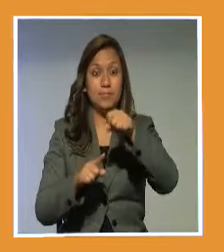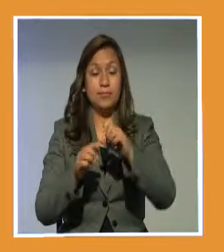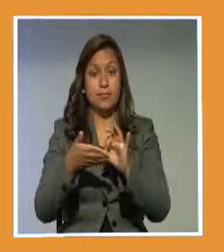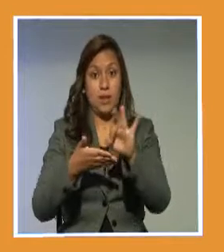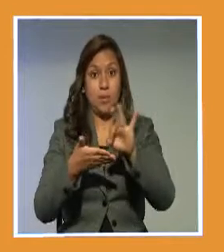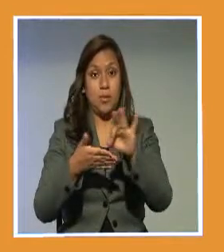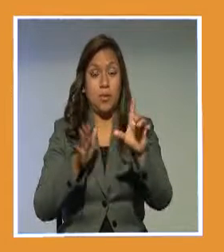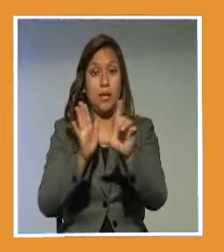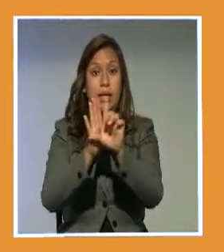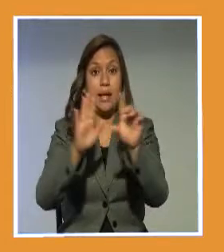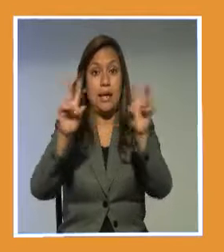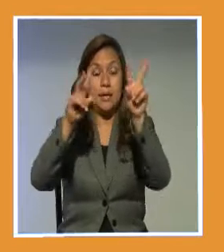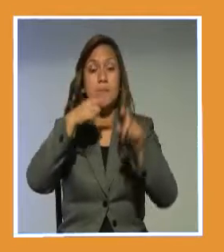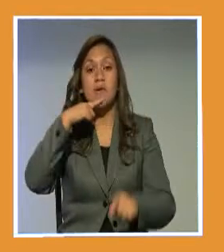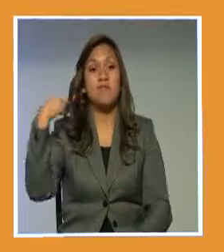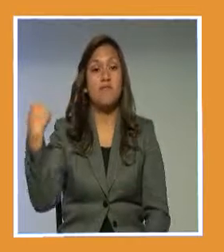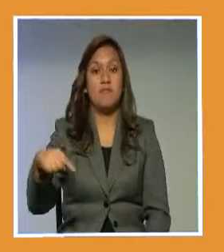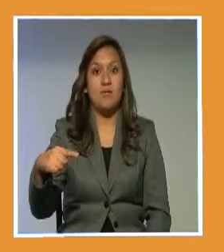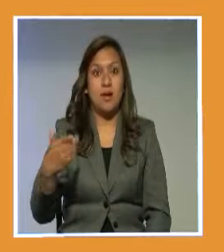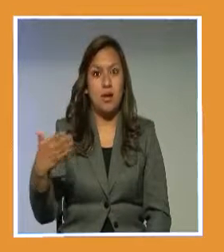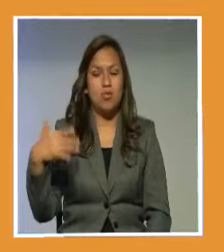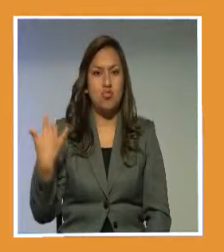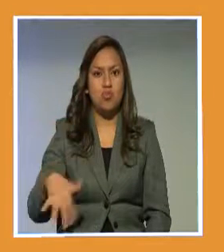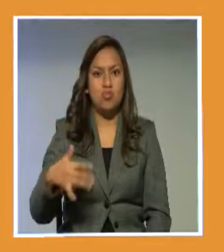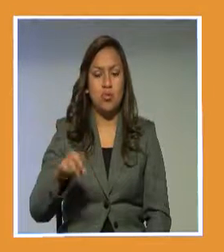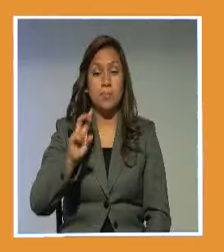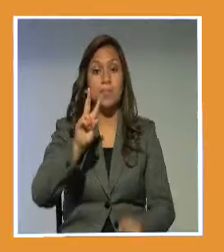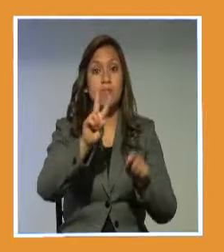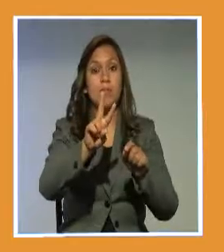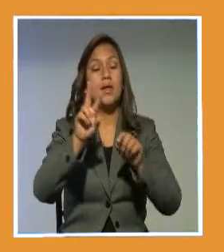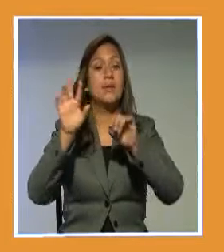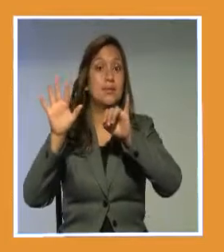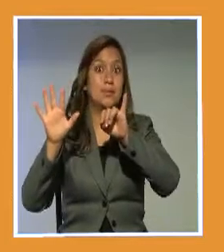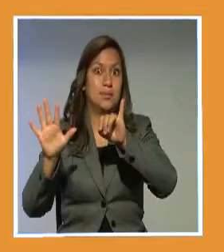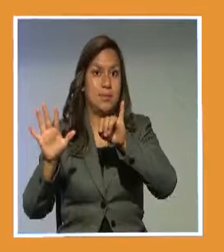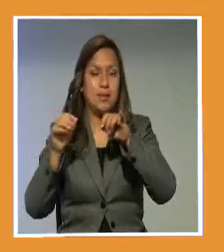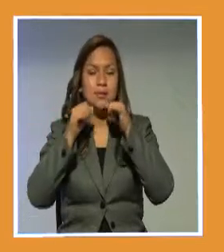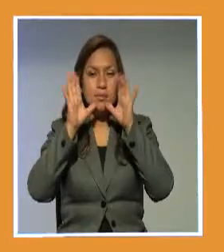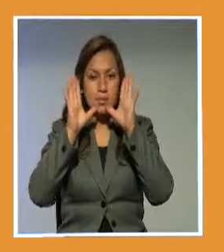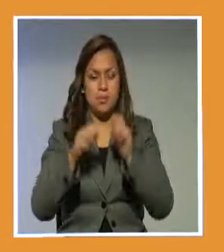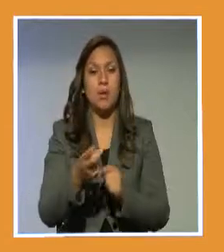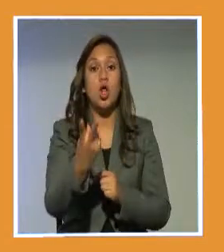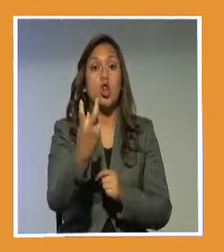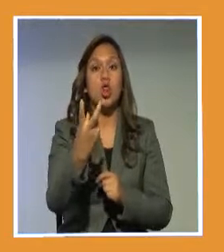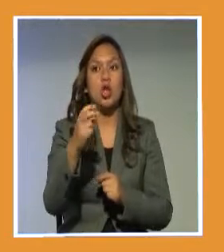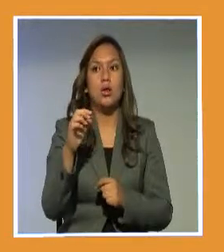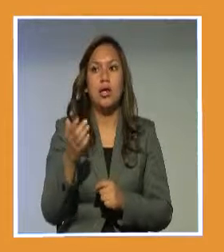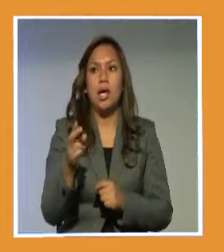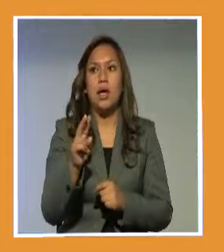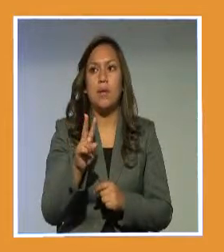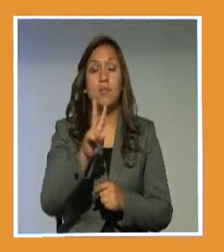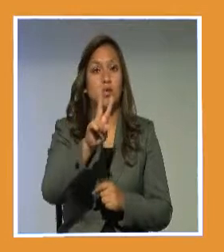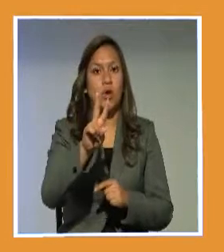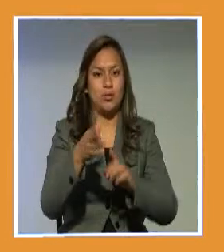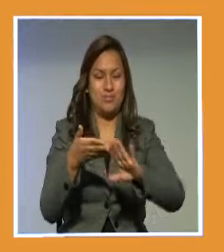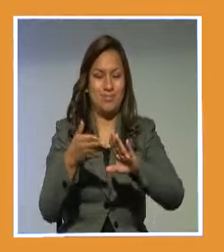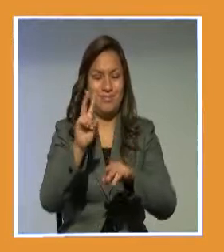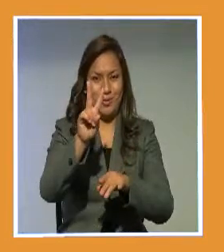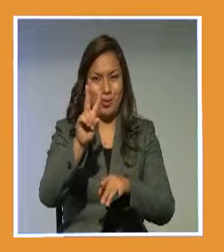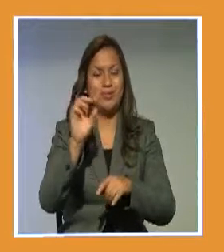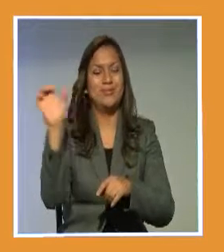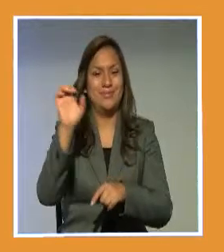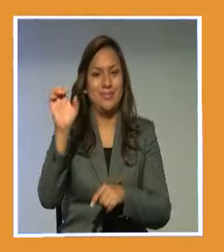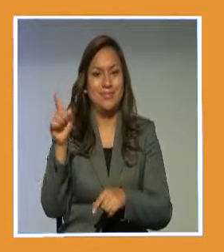la aprobación de la ley de feriados, es decir, el 26 de diciembre y el 2 de enero ya tuvimos los primeros días de descanso luego de la